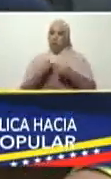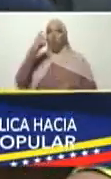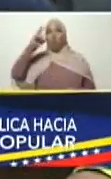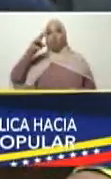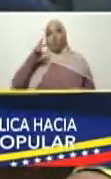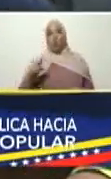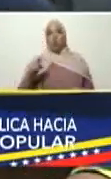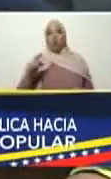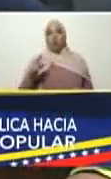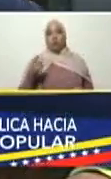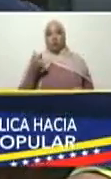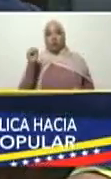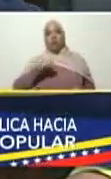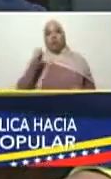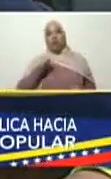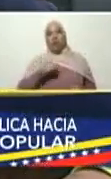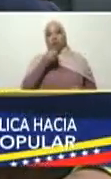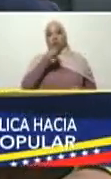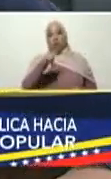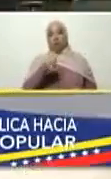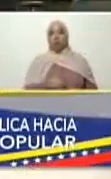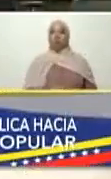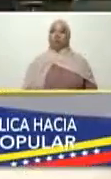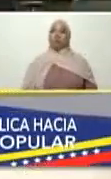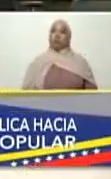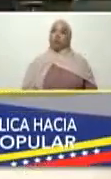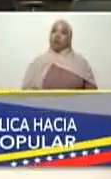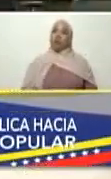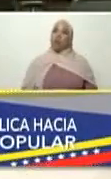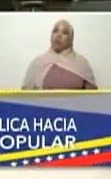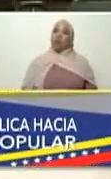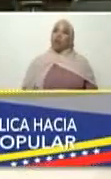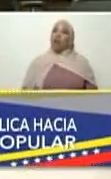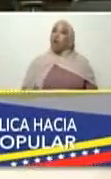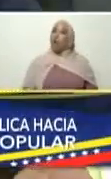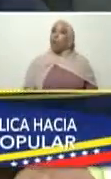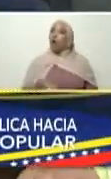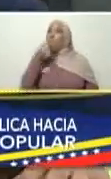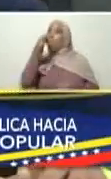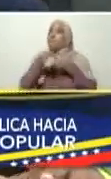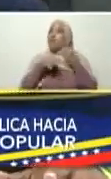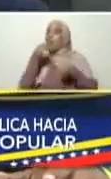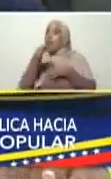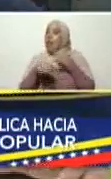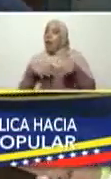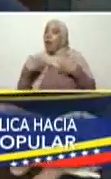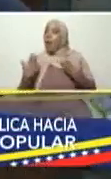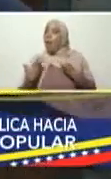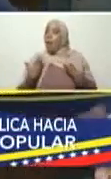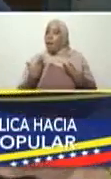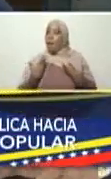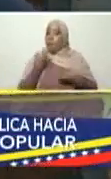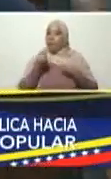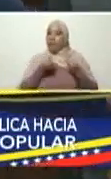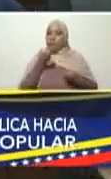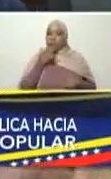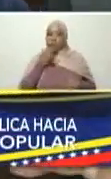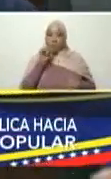Son muy apasionados. Somos muy apasionados con el orgánico. ¿Cómo así cuenta eso? Bueno, que cuando de repente algún